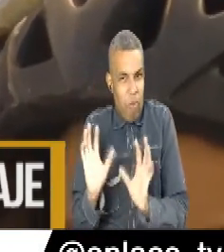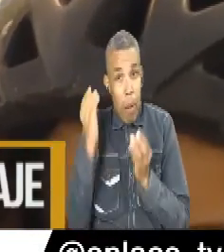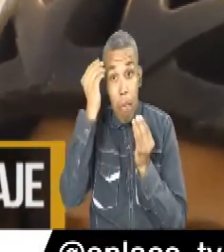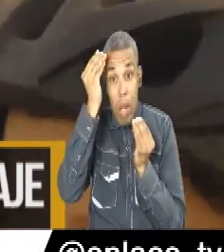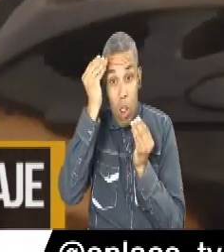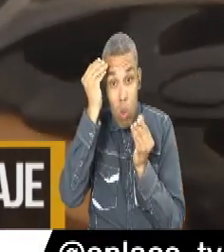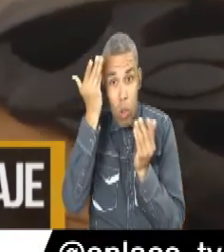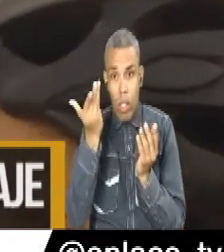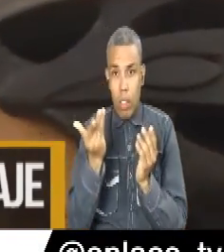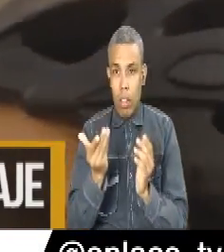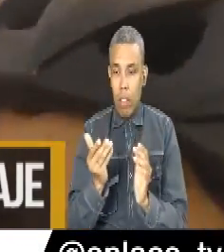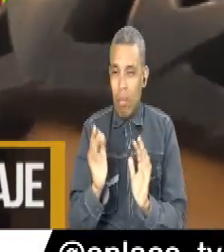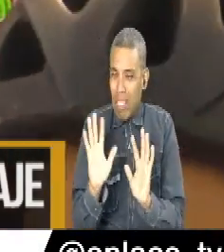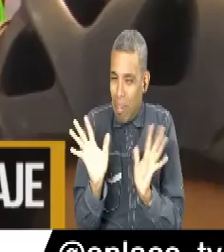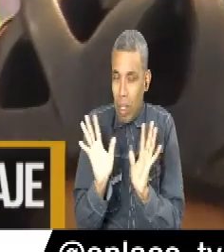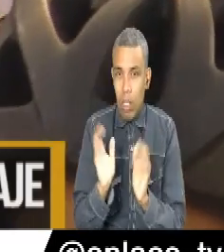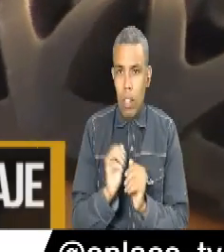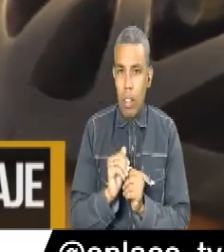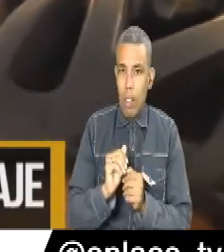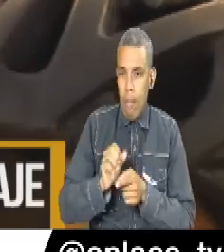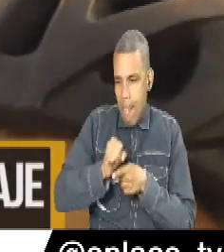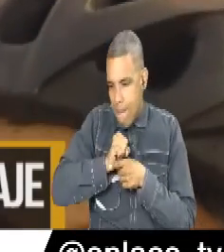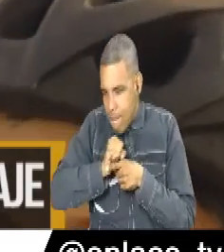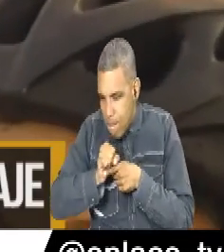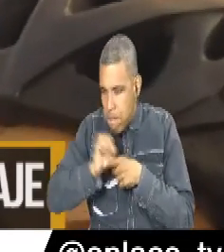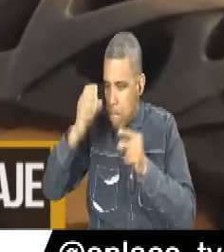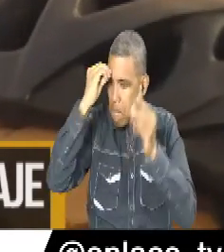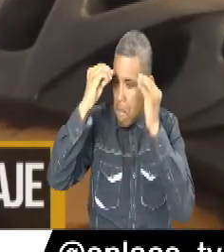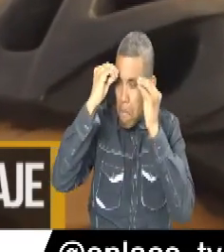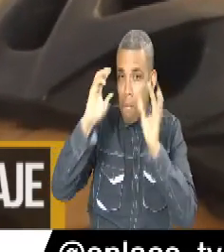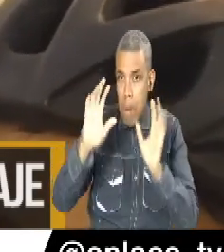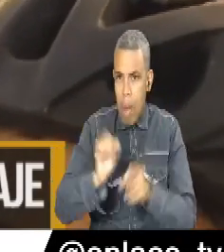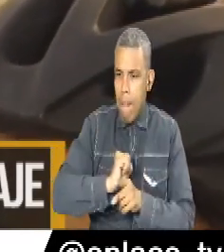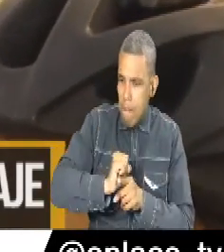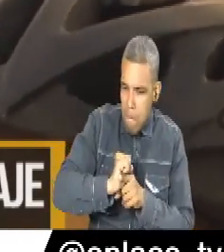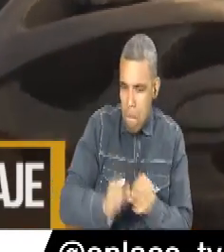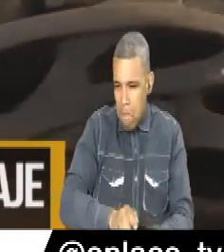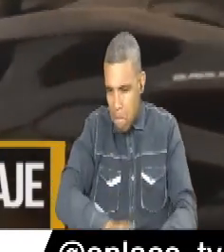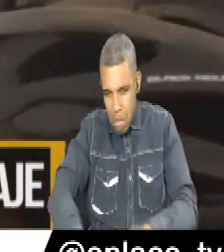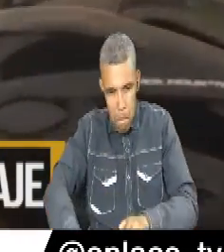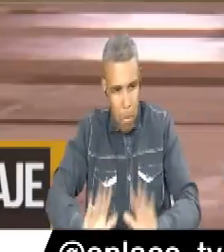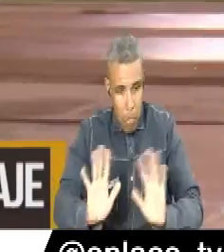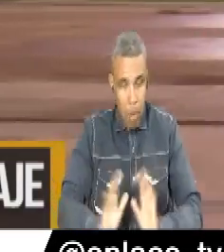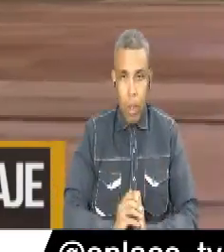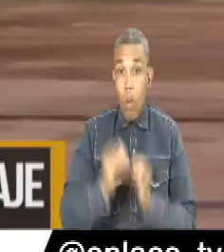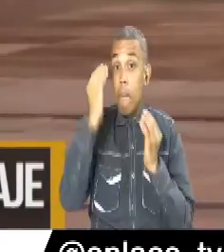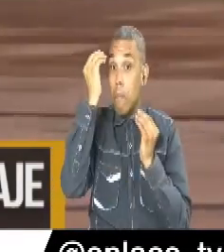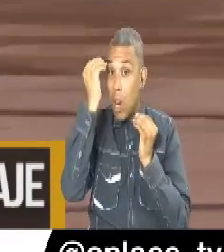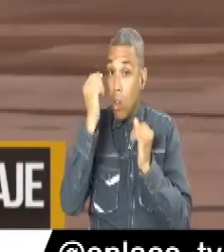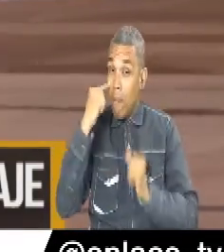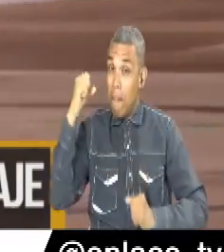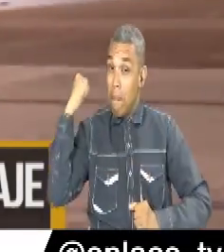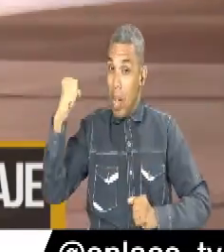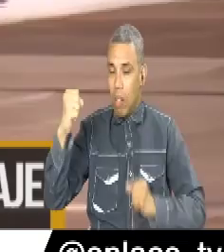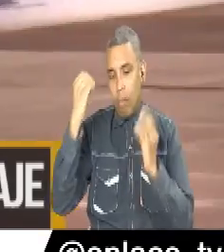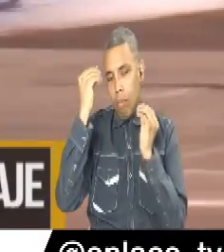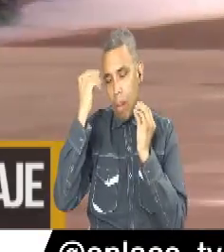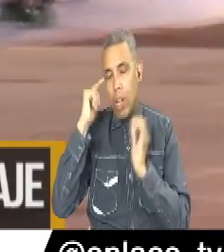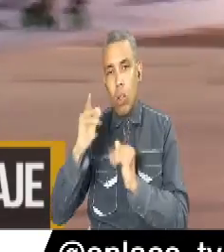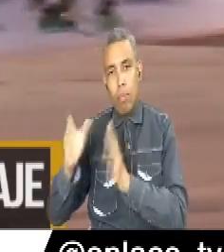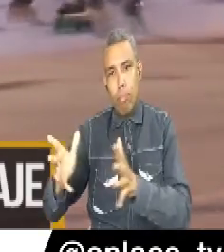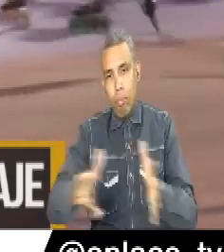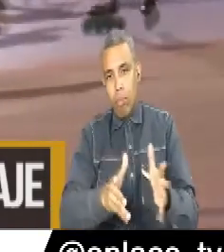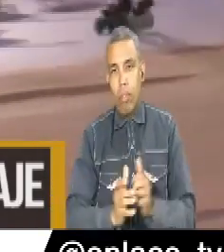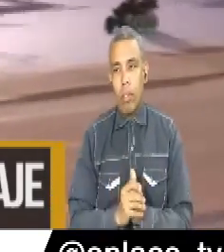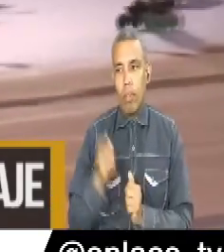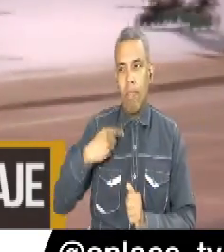no solo, porque ustedes saben que esto es una escuela de formación y lo otro lo que estamos enseñando es valores. El homenajeado resumió así la labor que cumple al